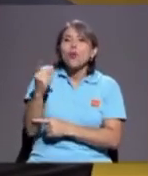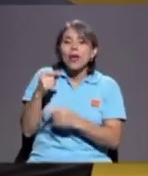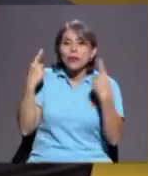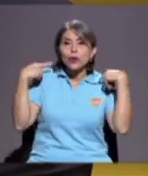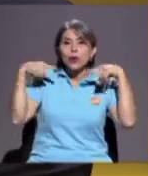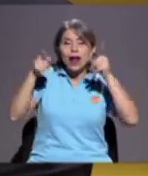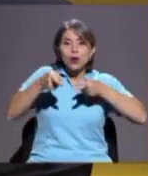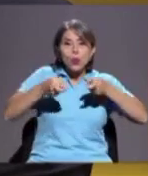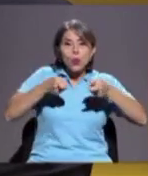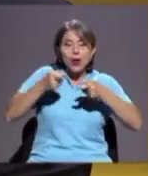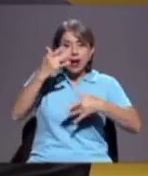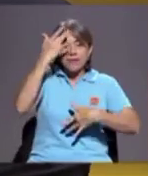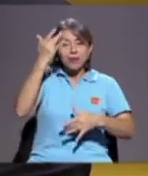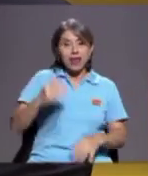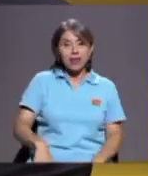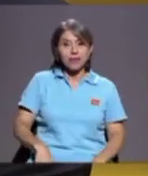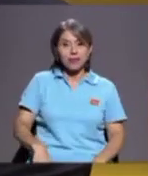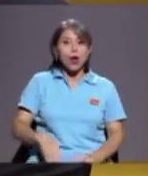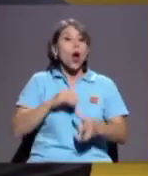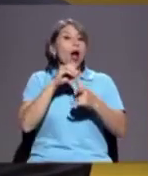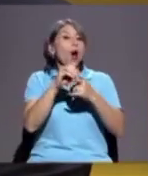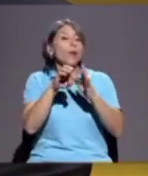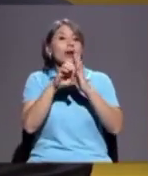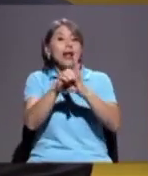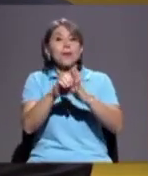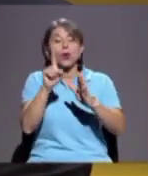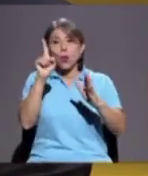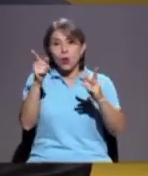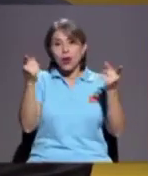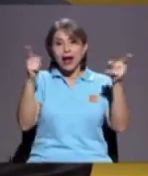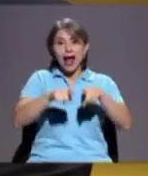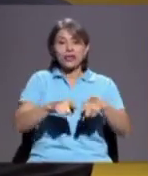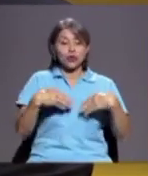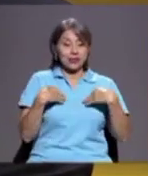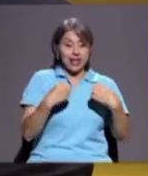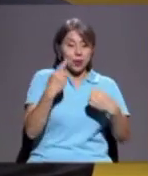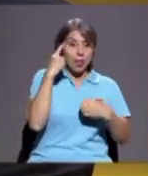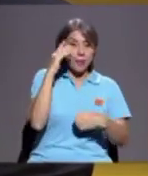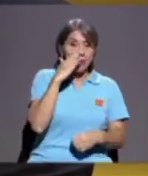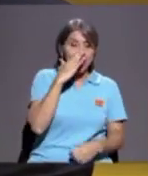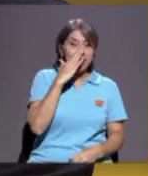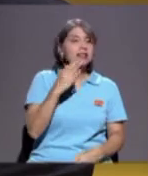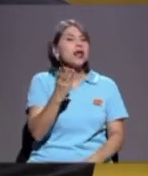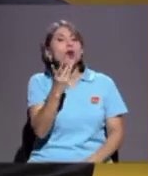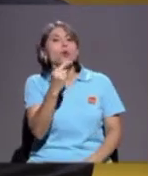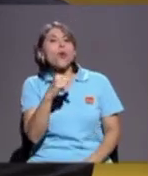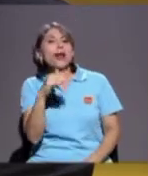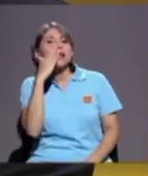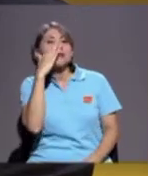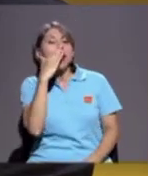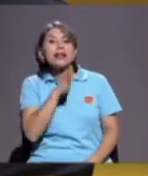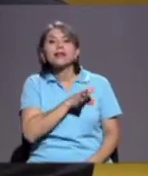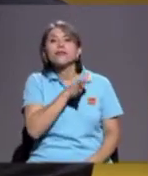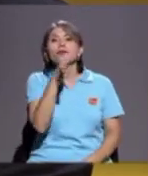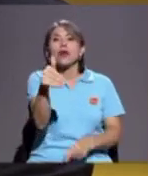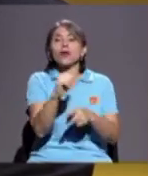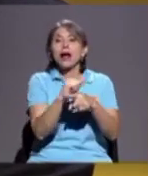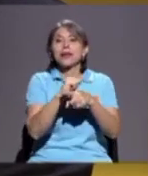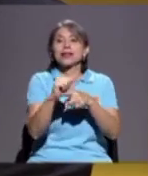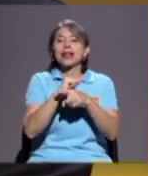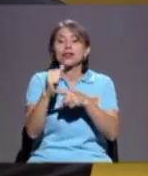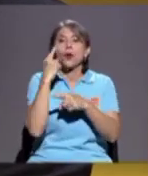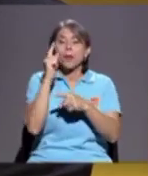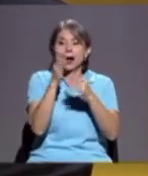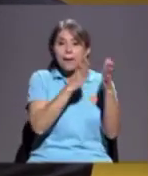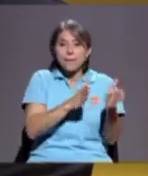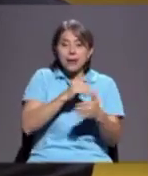vamos, de salubridad para madres, digamos, cuántas madres asistieron a una capacitación para la preparación de